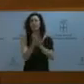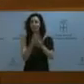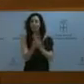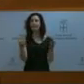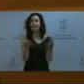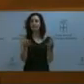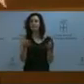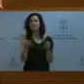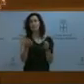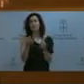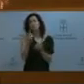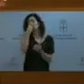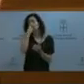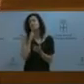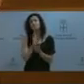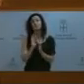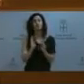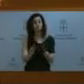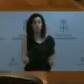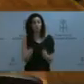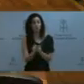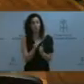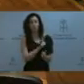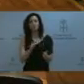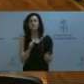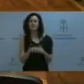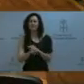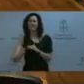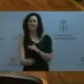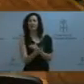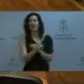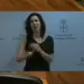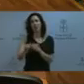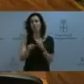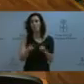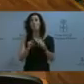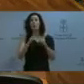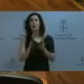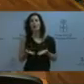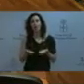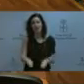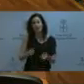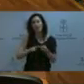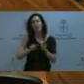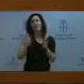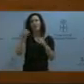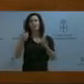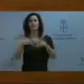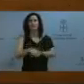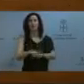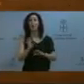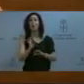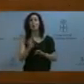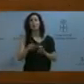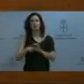esa figura del asistente personal, como son otros recursos de los que ya disponemos, la ayuda a domicilio, los centros de atención a la integración o plazas